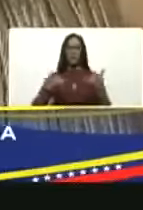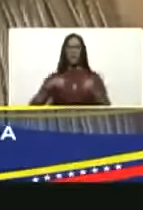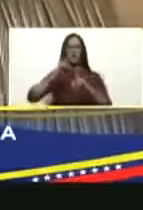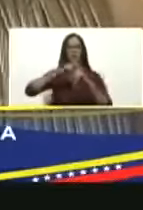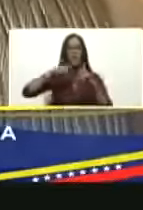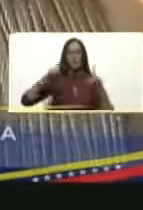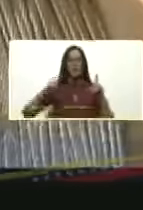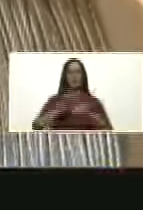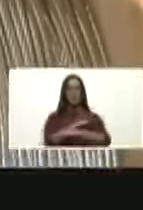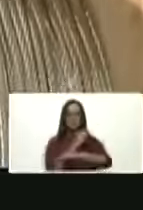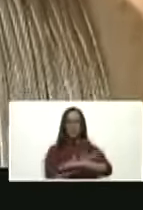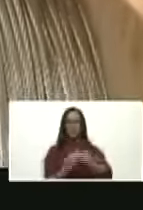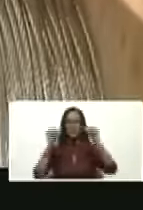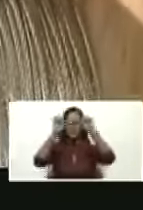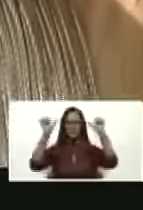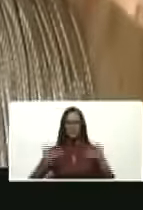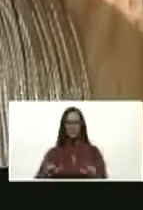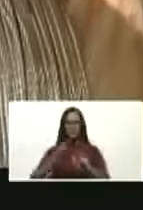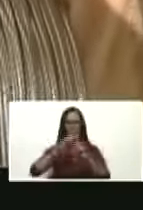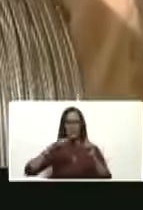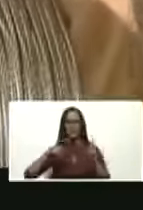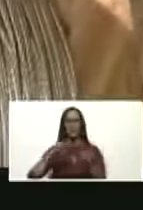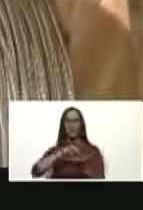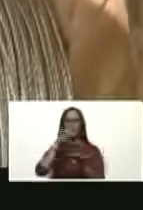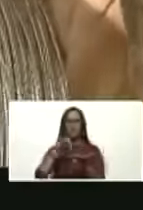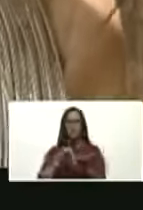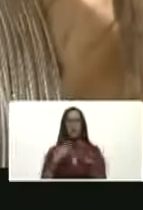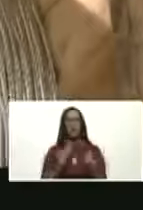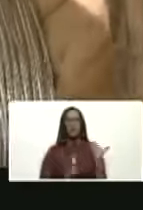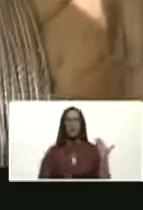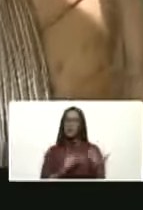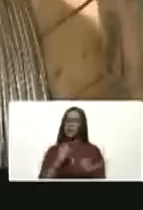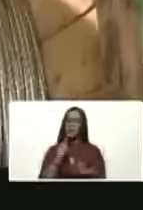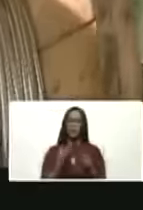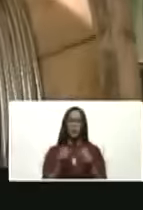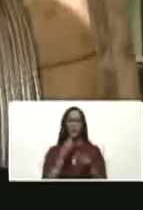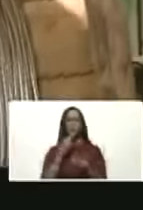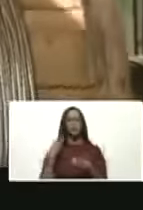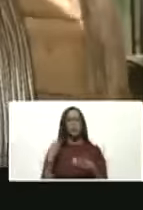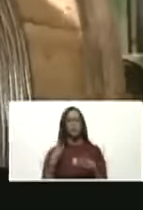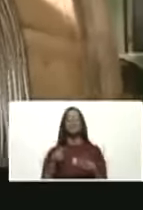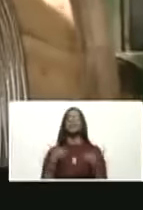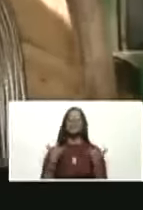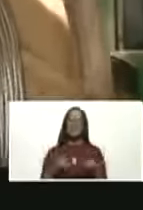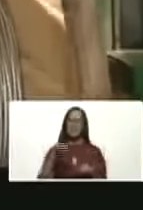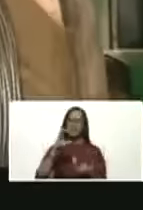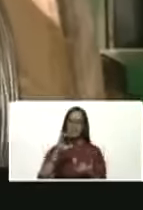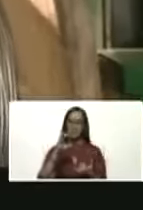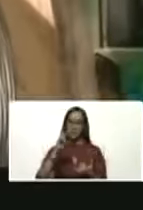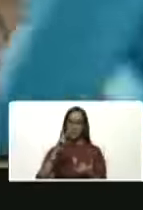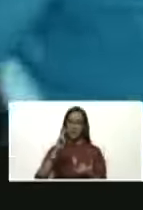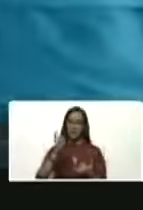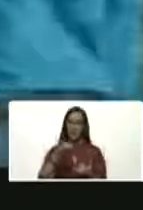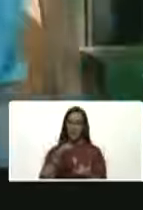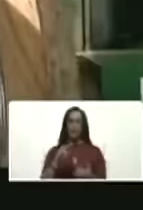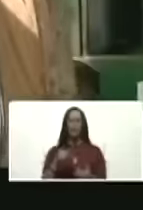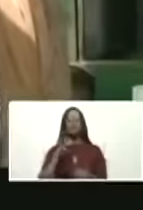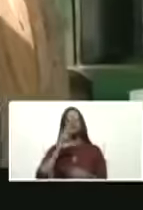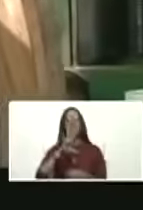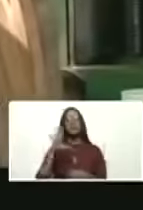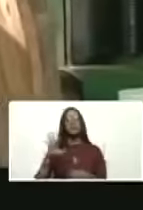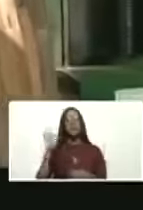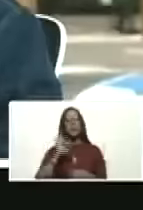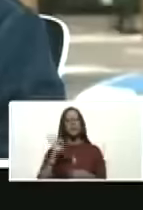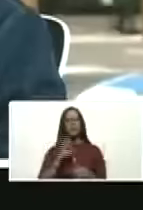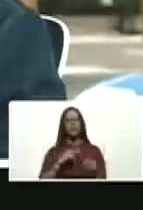para fortalecer el sistema eléctrico nacional. Presidente, le queremos decir con mucho orgullo que ya CBG Cabelún se encuentra un 55%